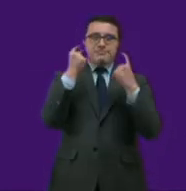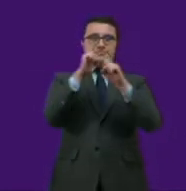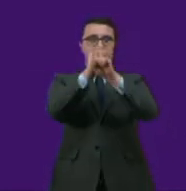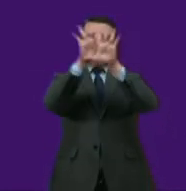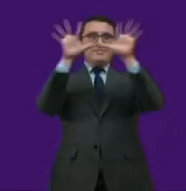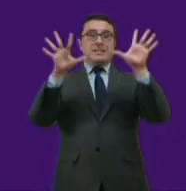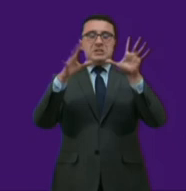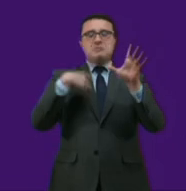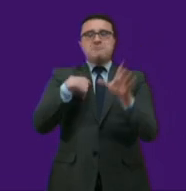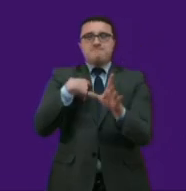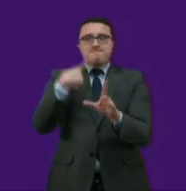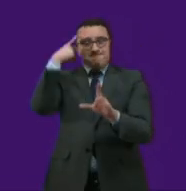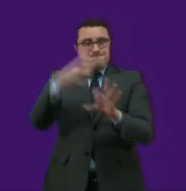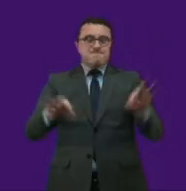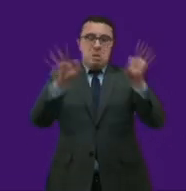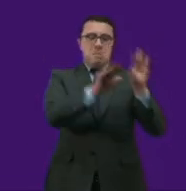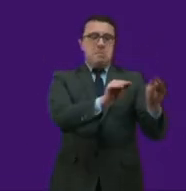eso.